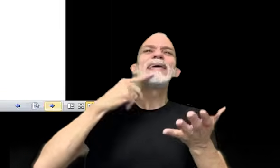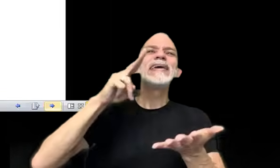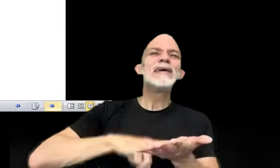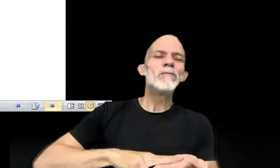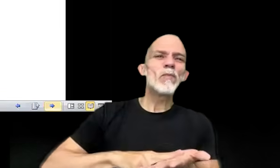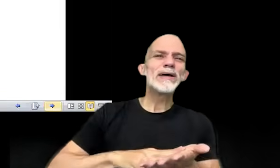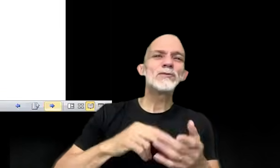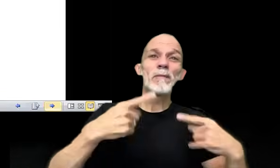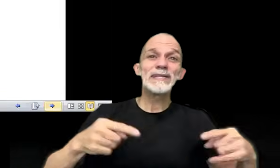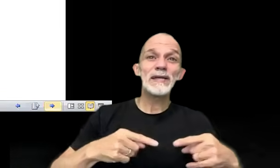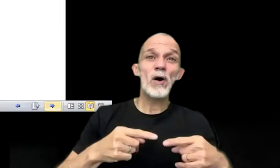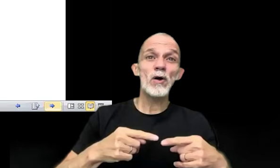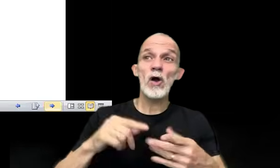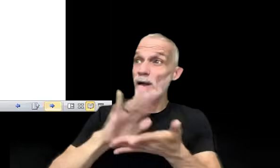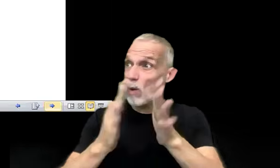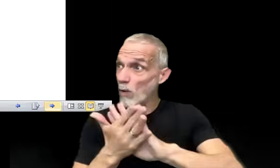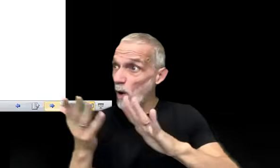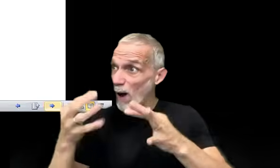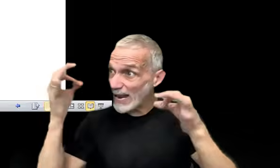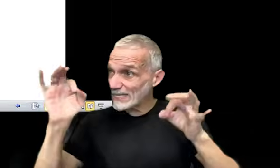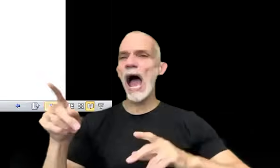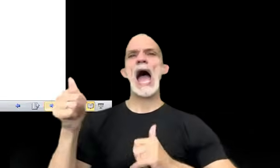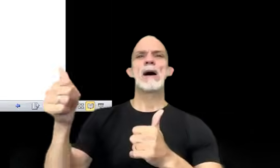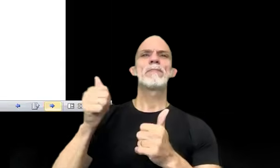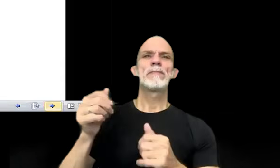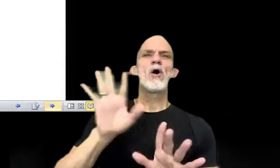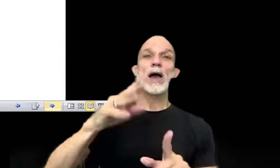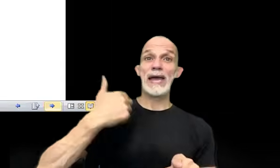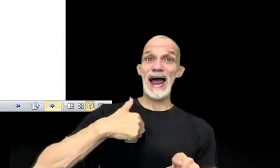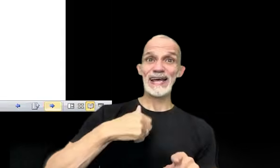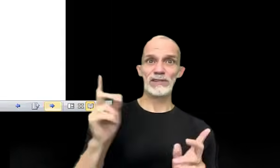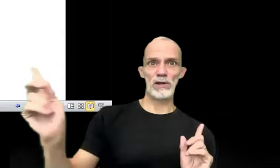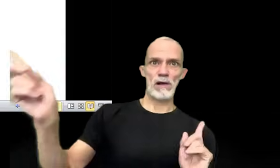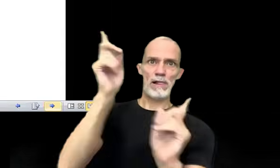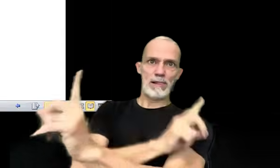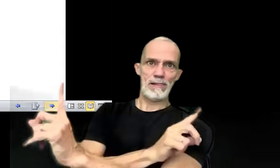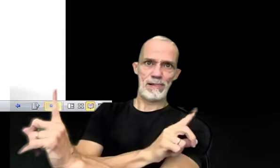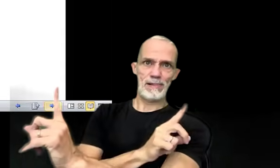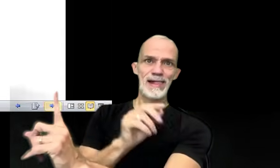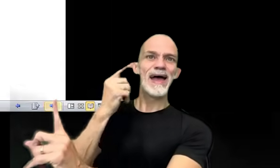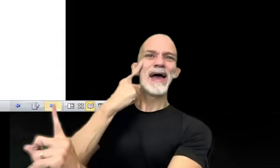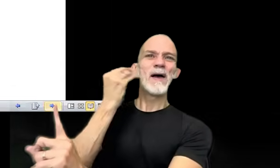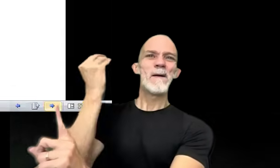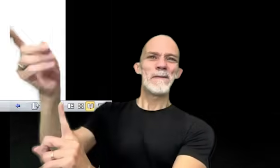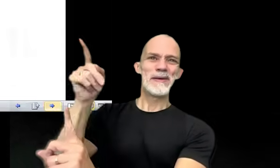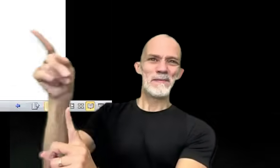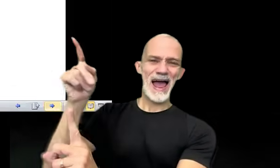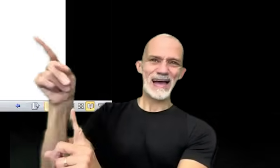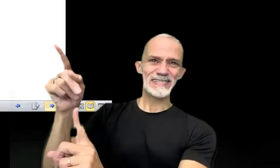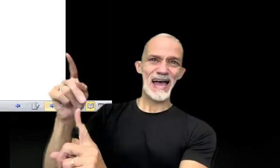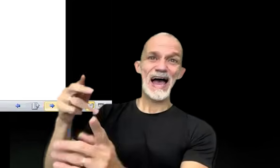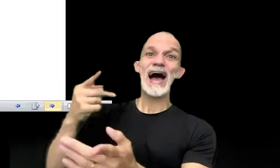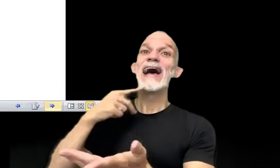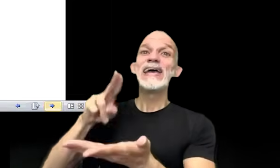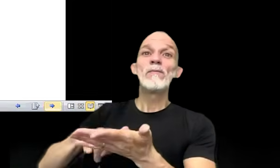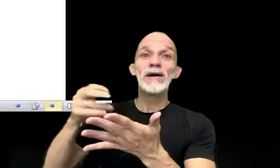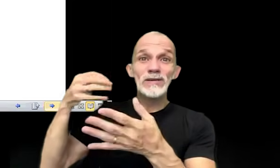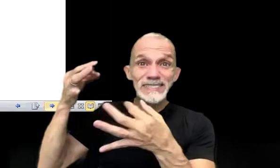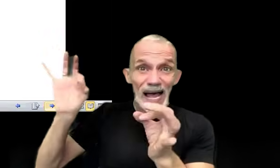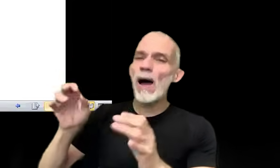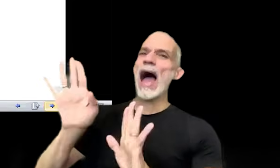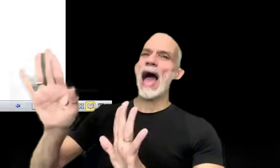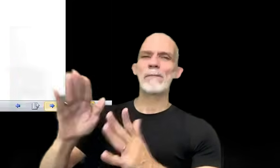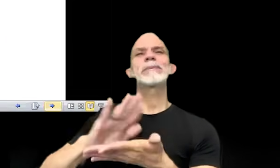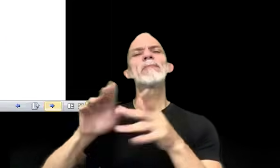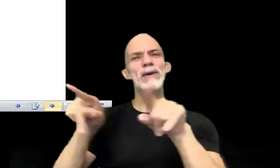de impuestos al patrimonio. Es decir, que si diplomáticos argentinos y su grupo familiar primario en ese país si